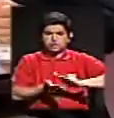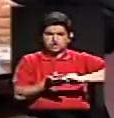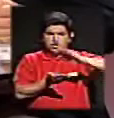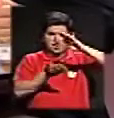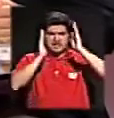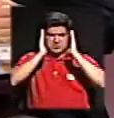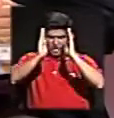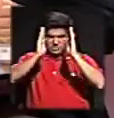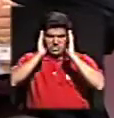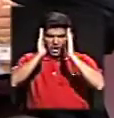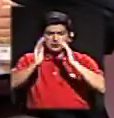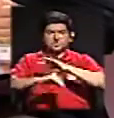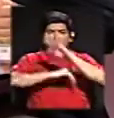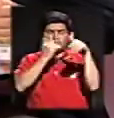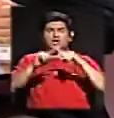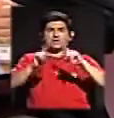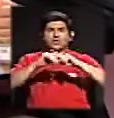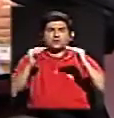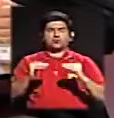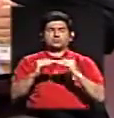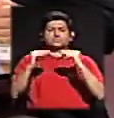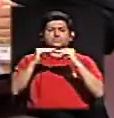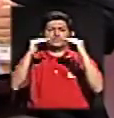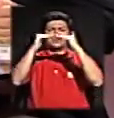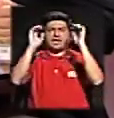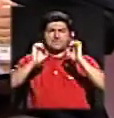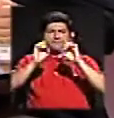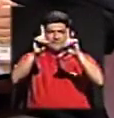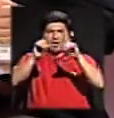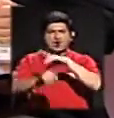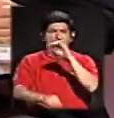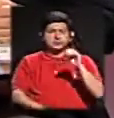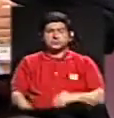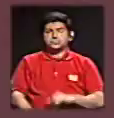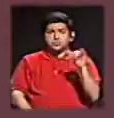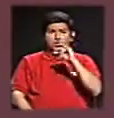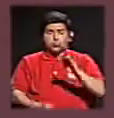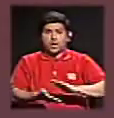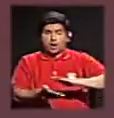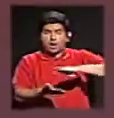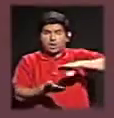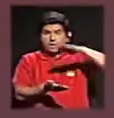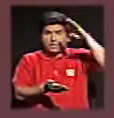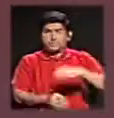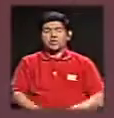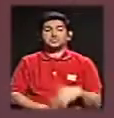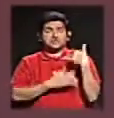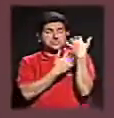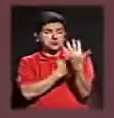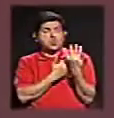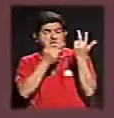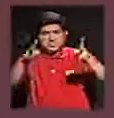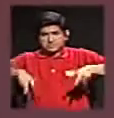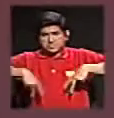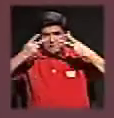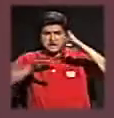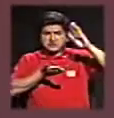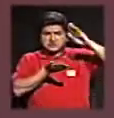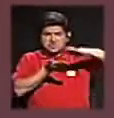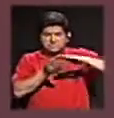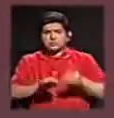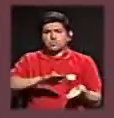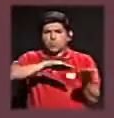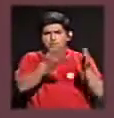la cobertura en todos los niveles educativos, se incrementó también la esperanza de vida y disminuyó la